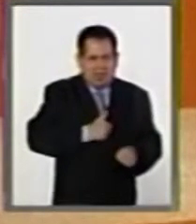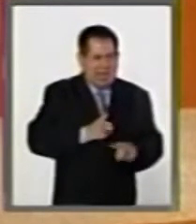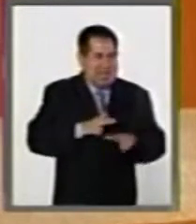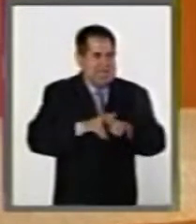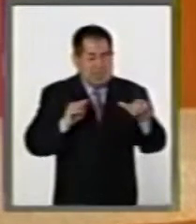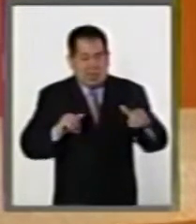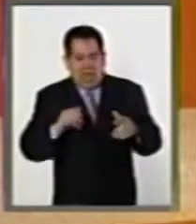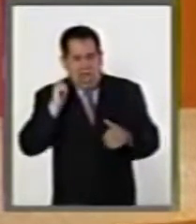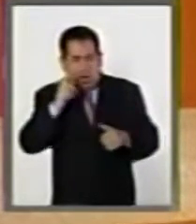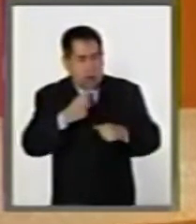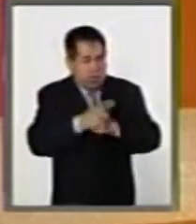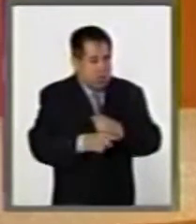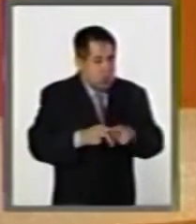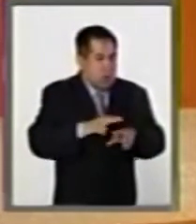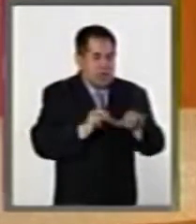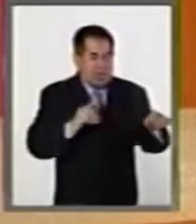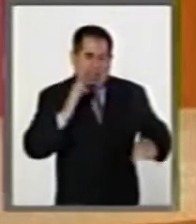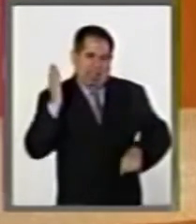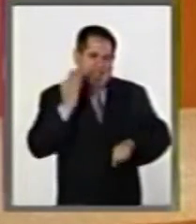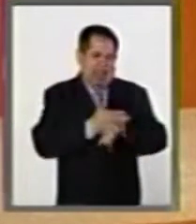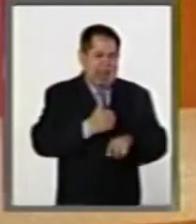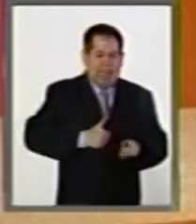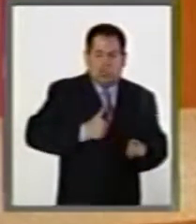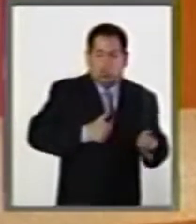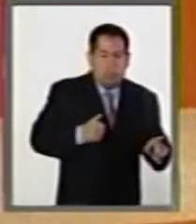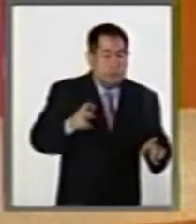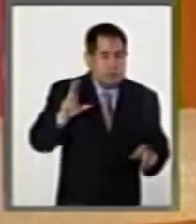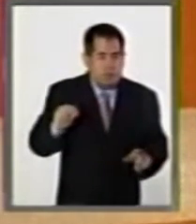delito ni con la pena.